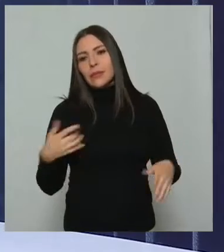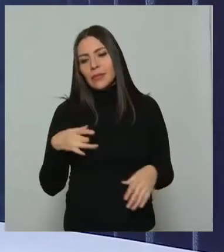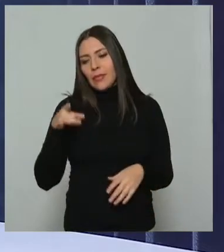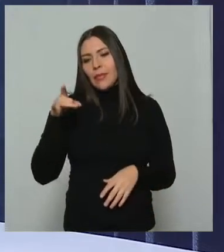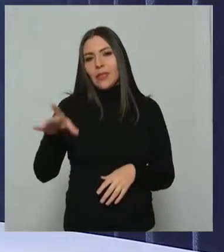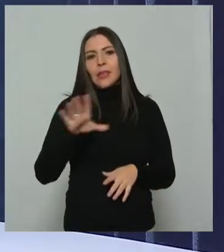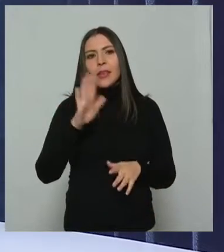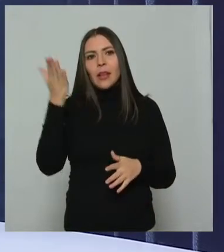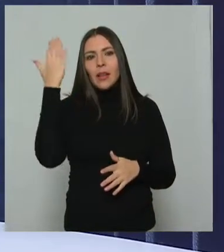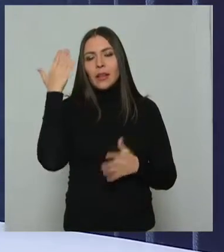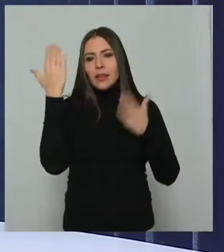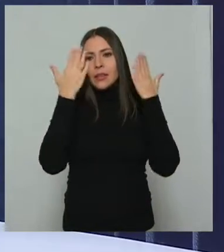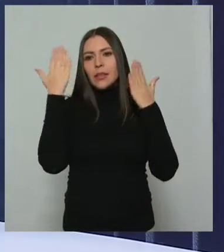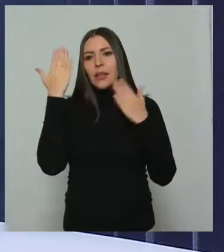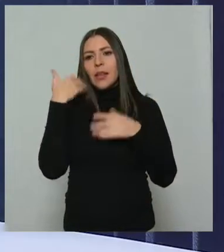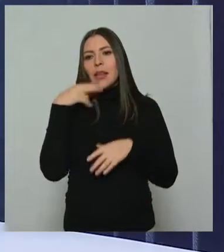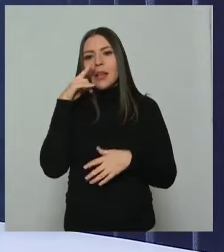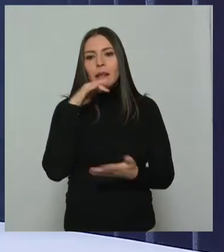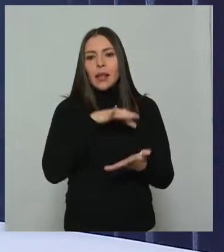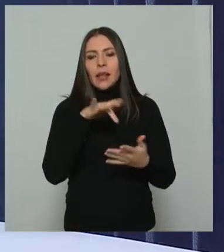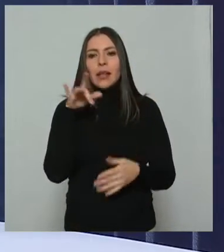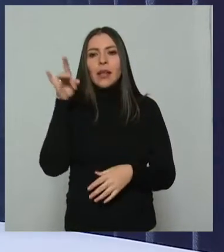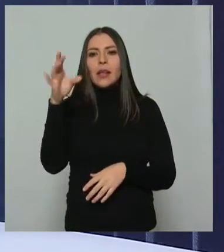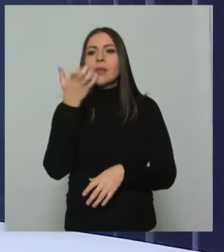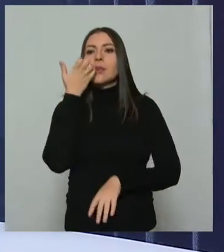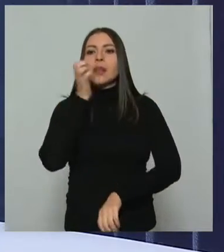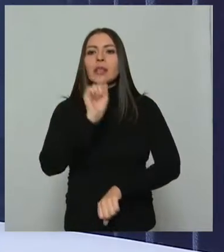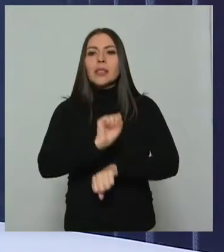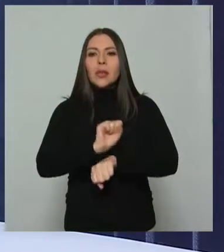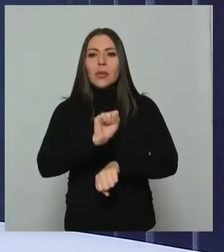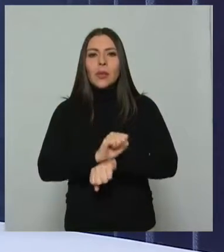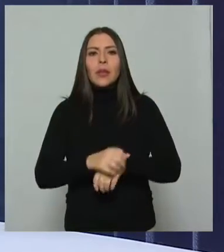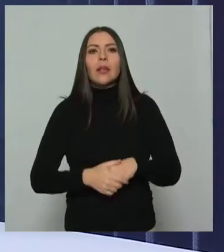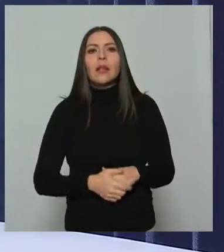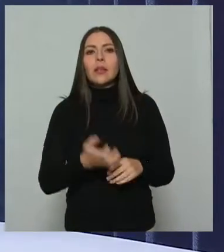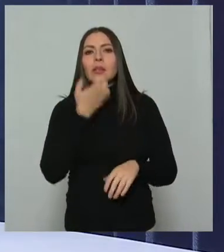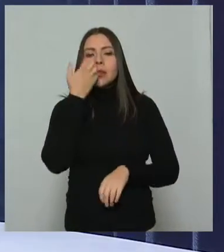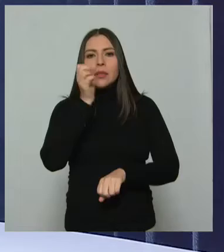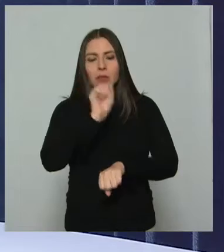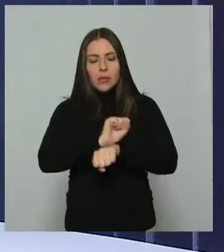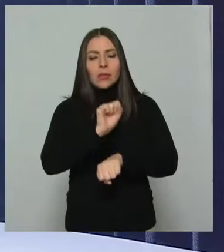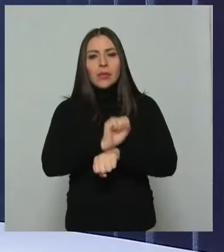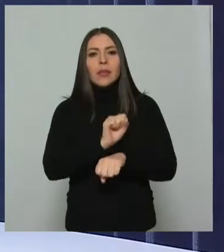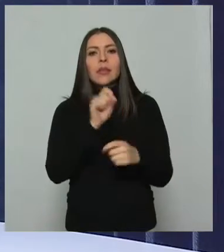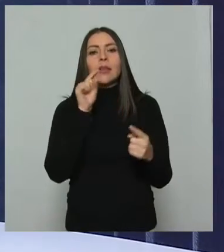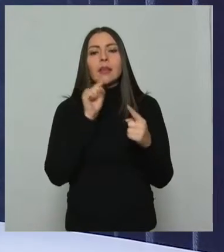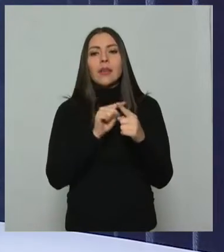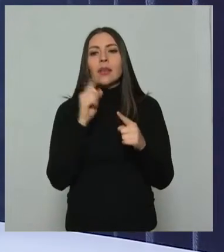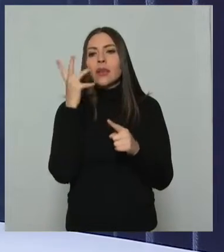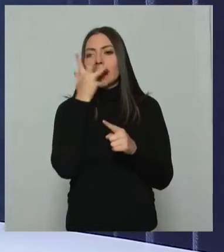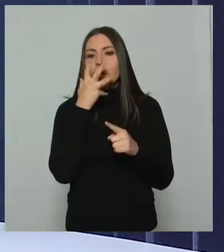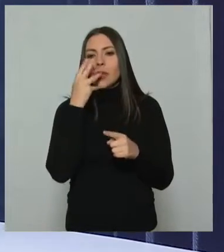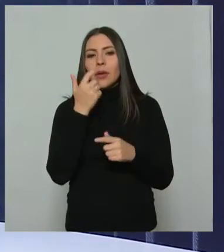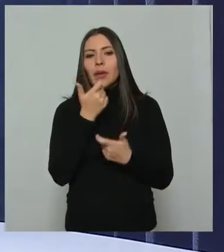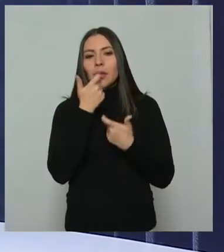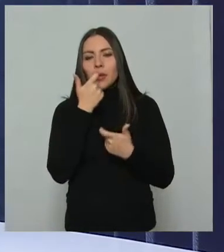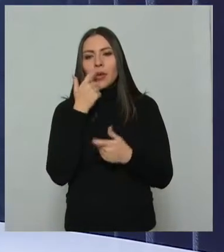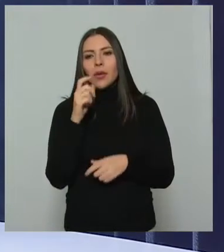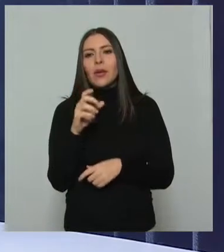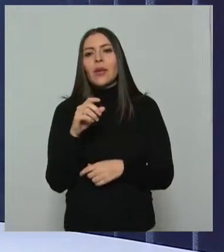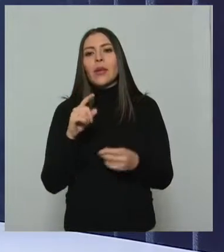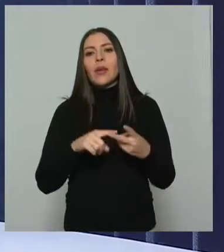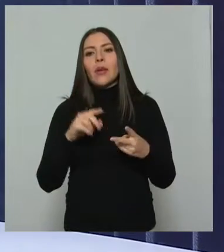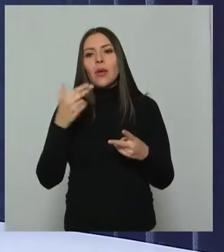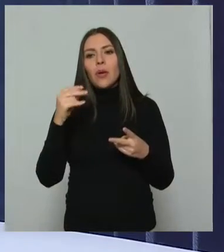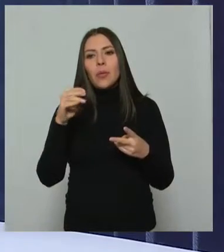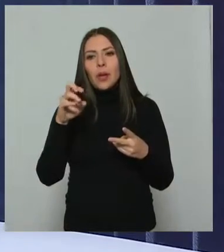secundaria. Sí, sí. O sea, en la secundaria, fíjate, nos dejaban a leer así, rápidamente, la Divina Comedia, Claro. Homero, la Ilíada, la